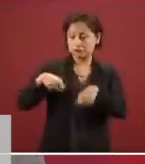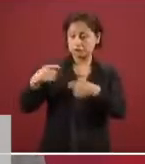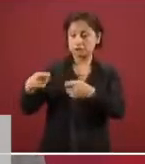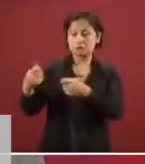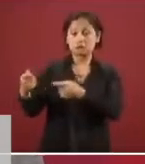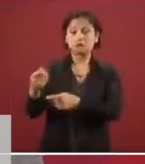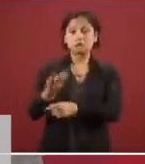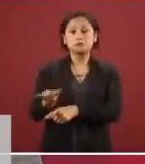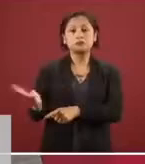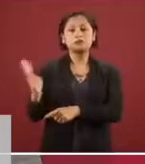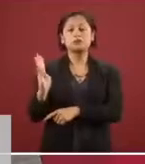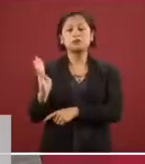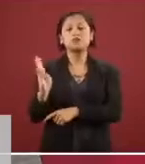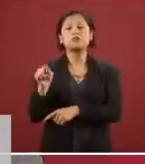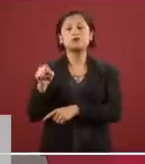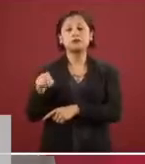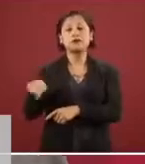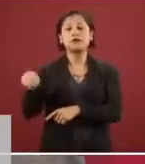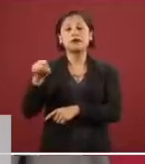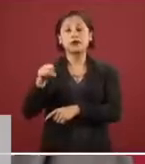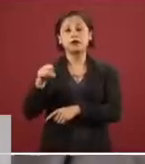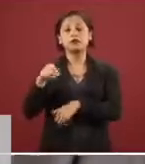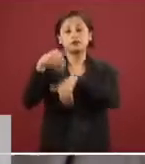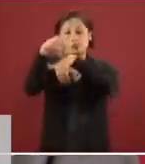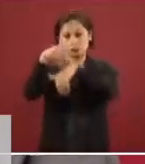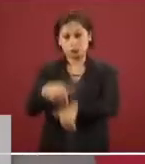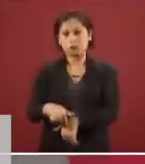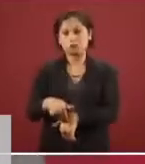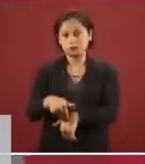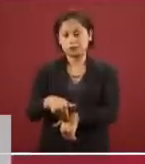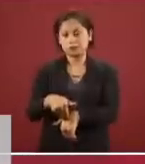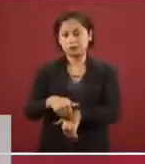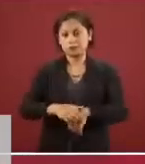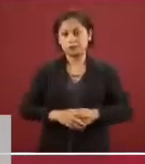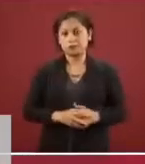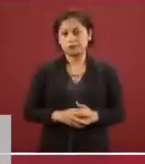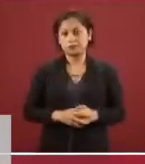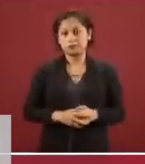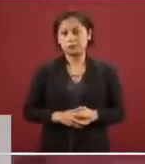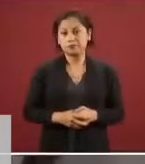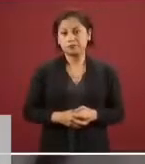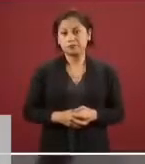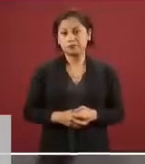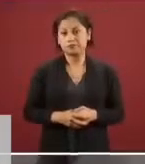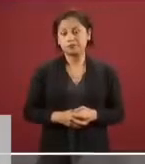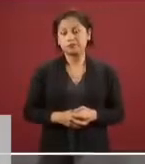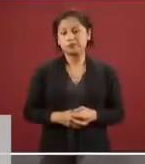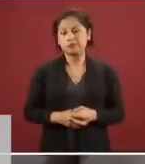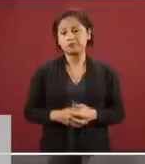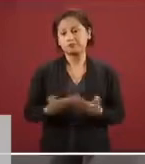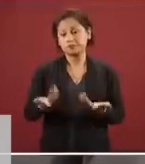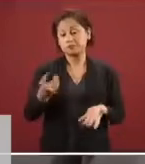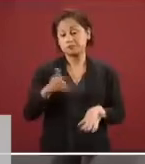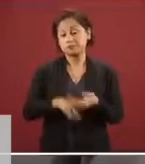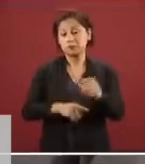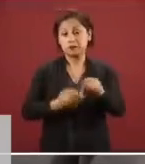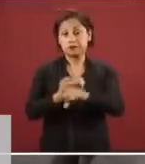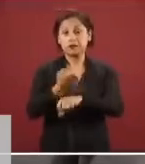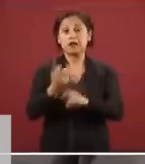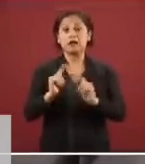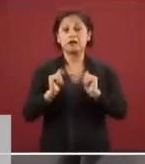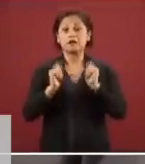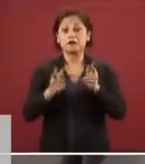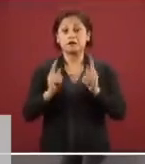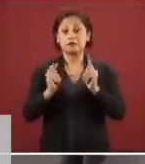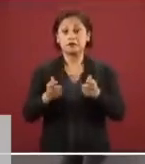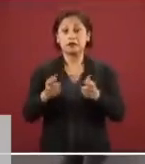Situación que no se logró por la disminución del precio del gas. Actualmente no se cuenta con el abasto suficiente de gas, a pesar de los contratos de